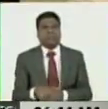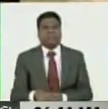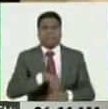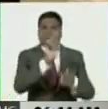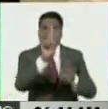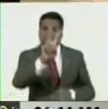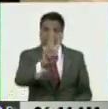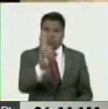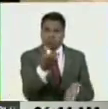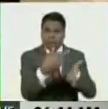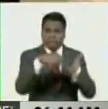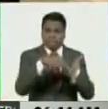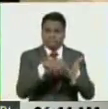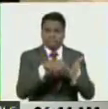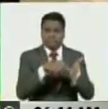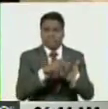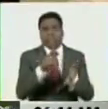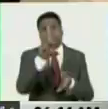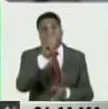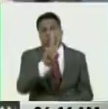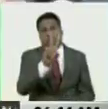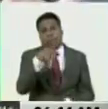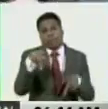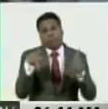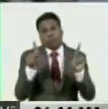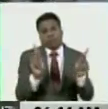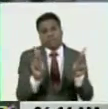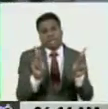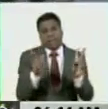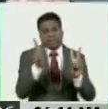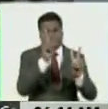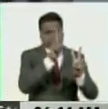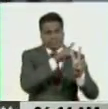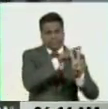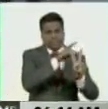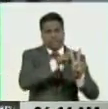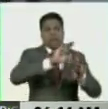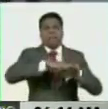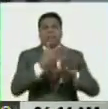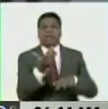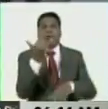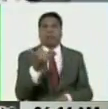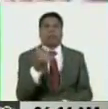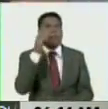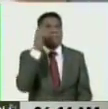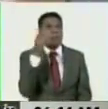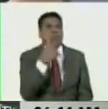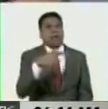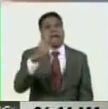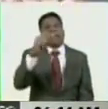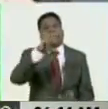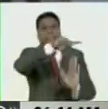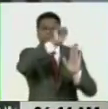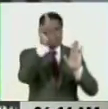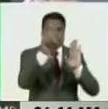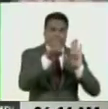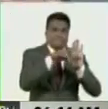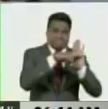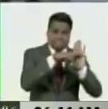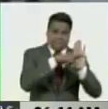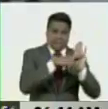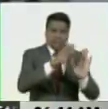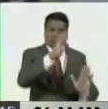renovación. Esta es tu segunda oportunidad. ¿Por qué? Porque yo te digo que ahora vas a buscar menos, imagínate, menos militantes,